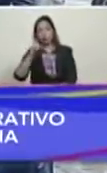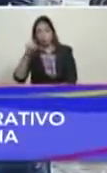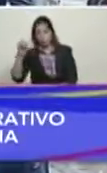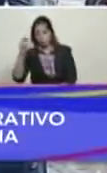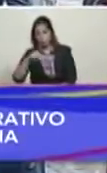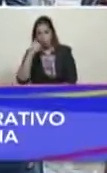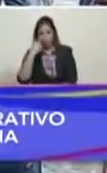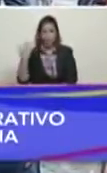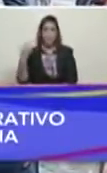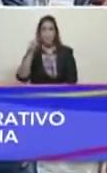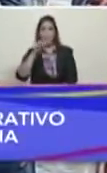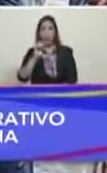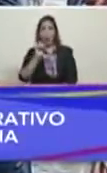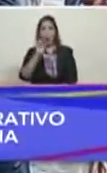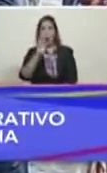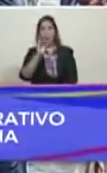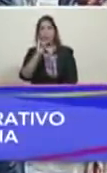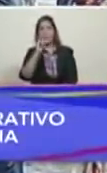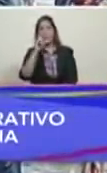Por eso digo,